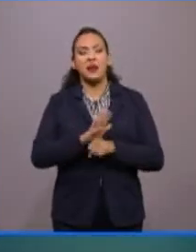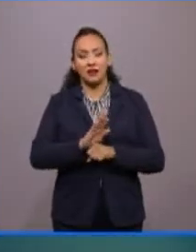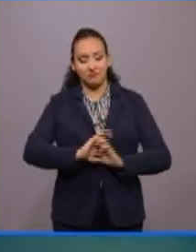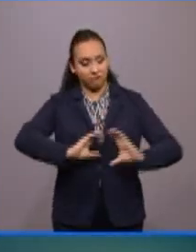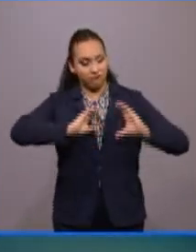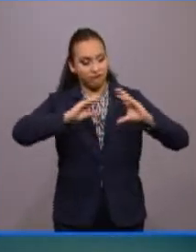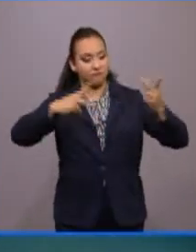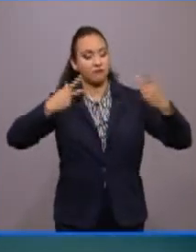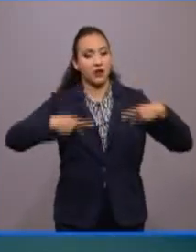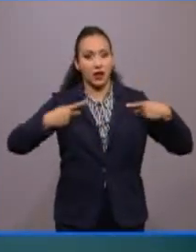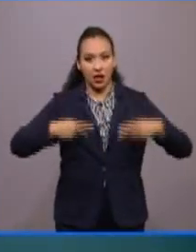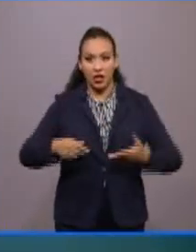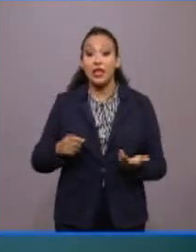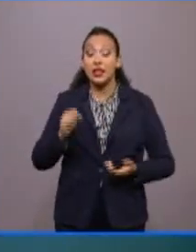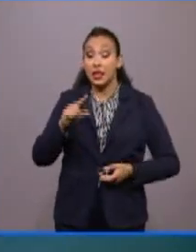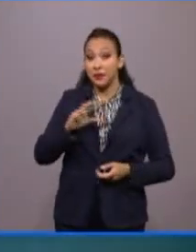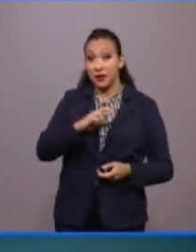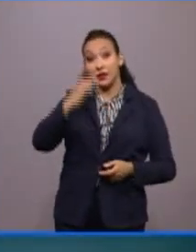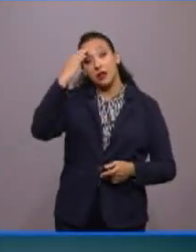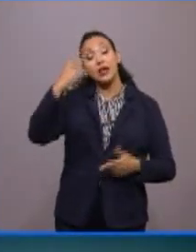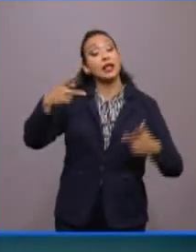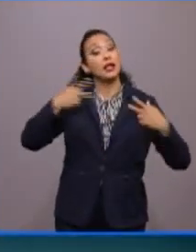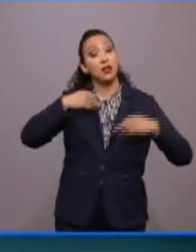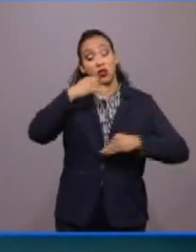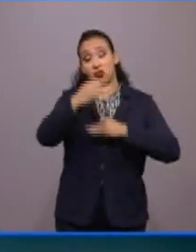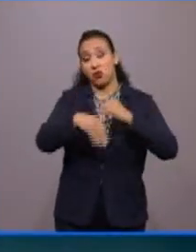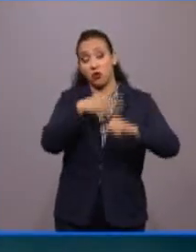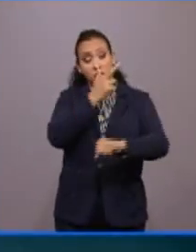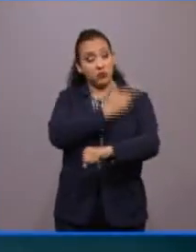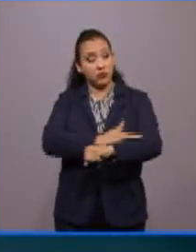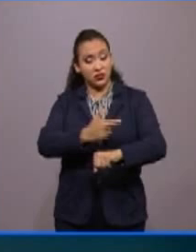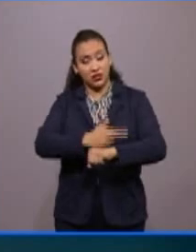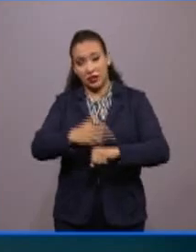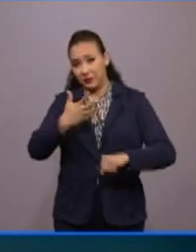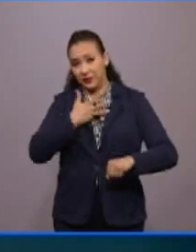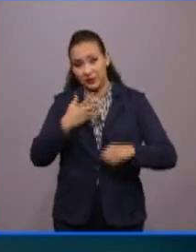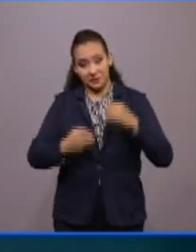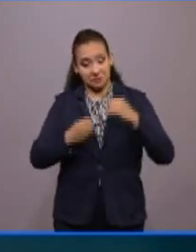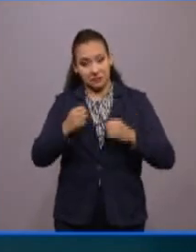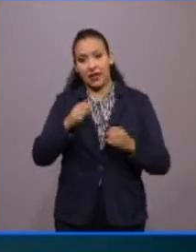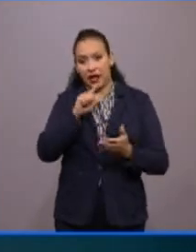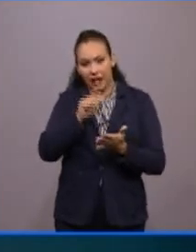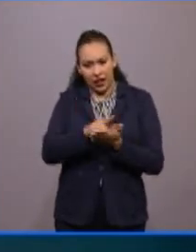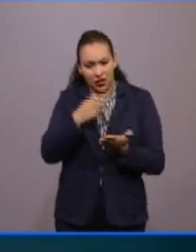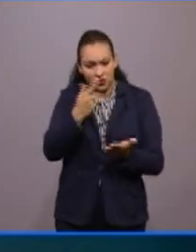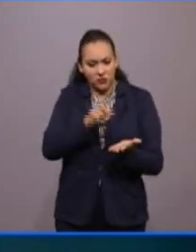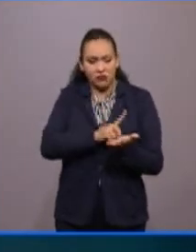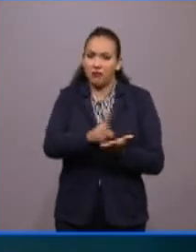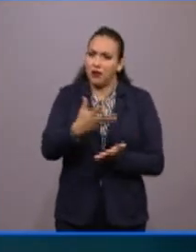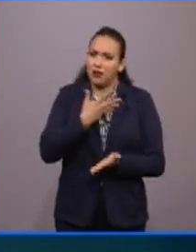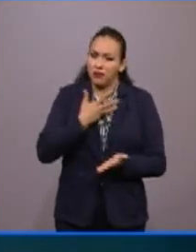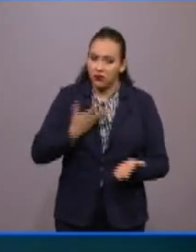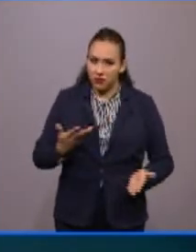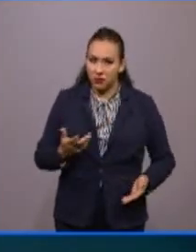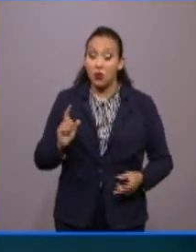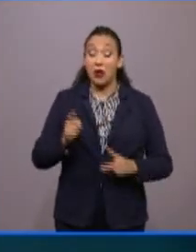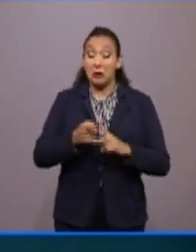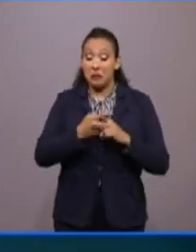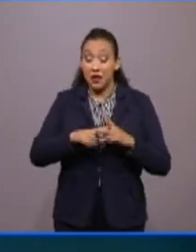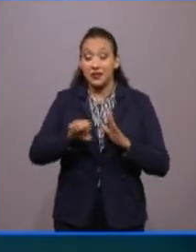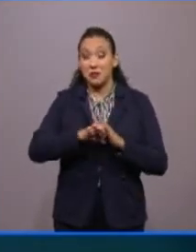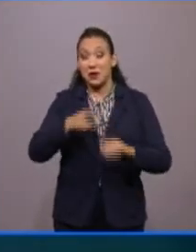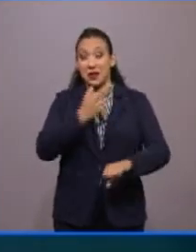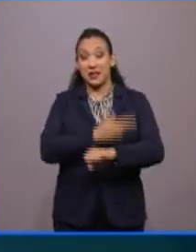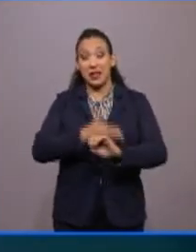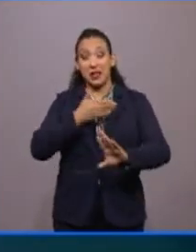reconocimiento del derecho al debido proceso en todos los procedimientos administrativos que se inicien en contra de las personas,